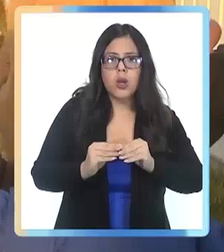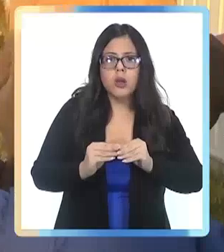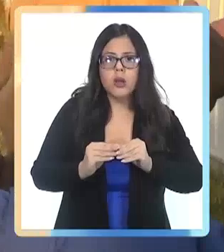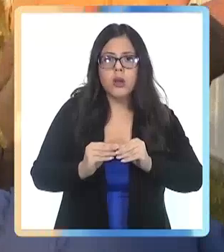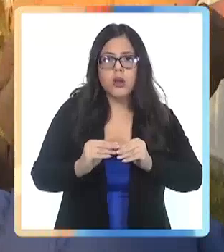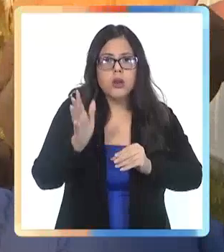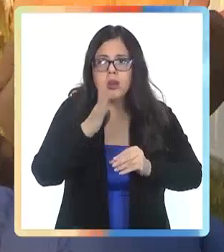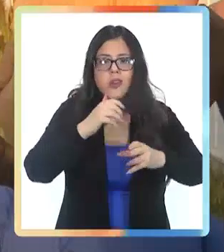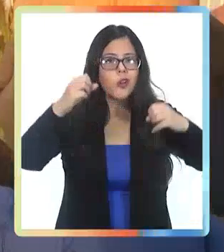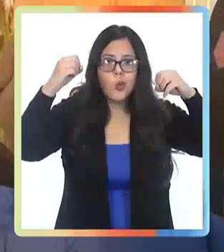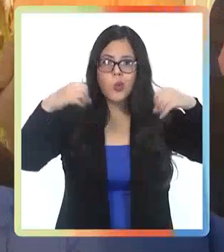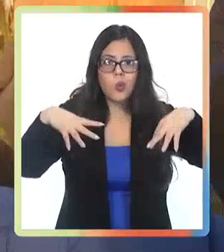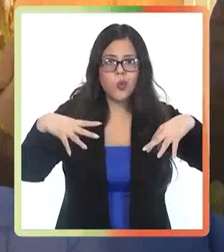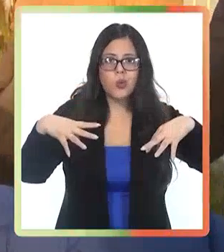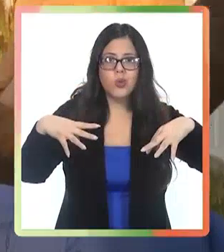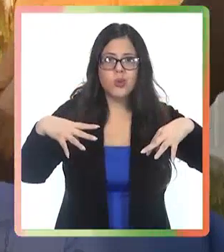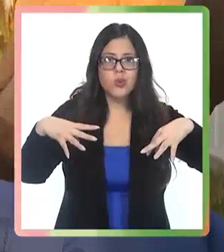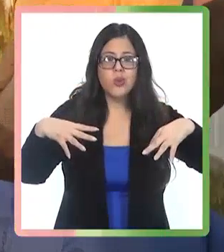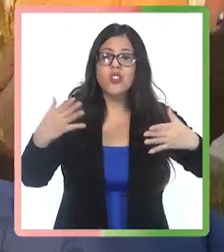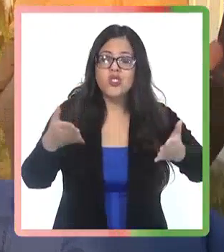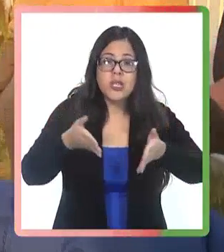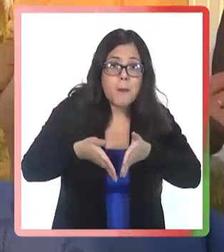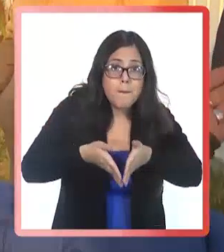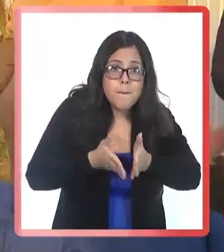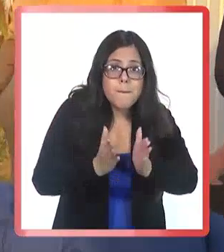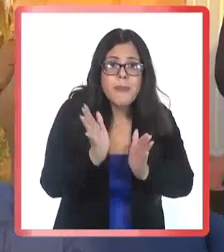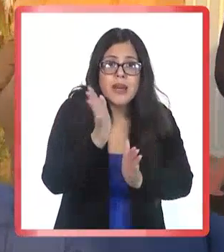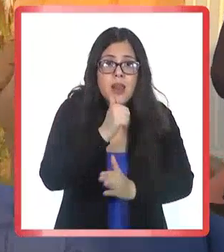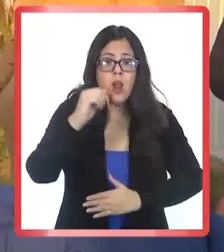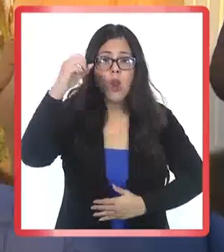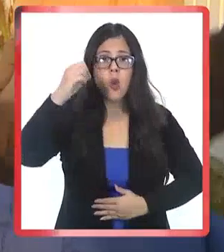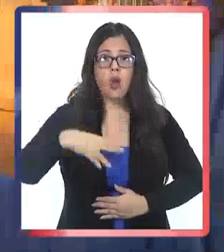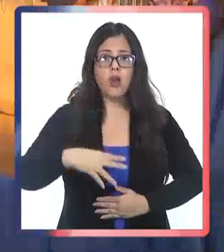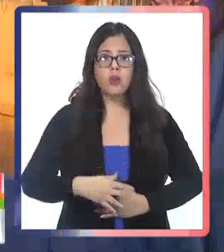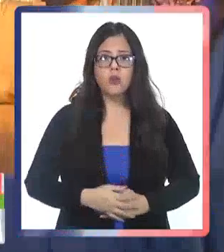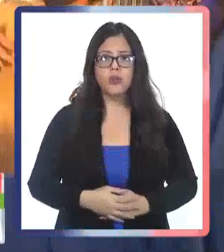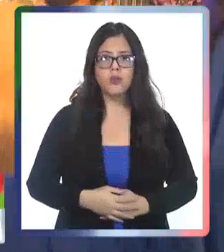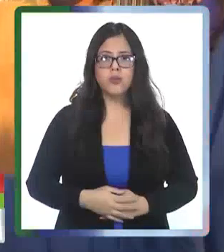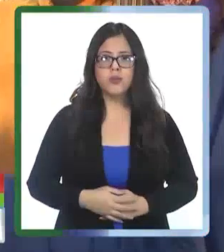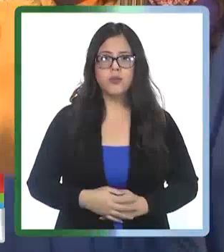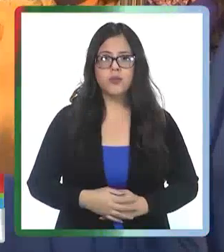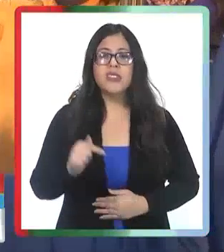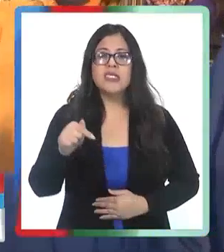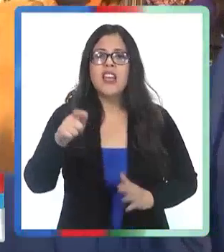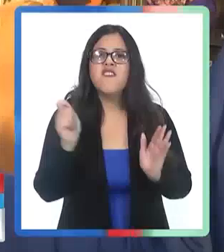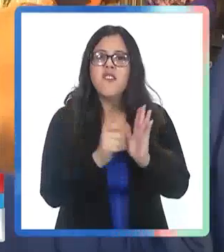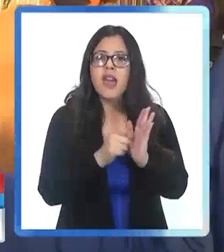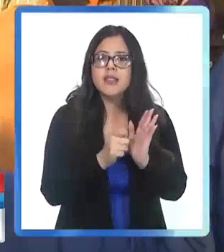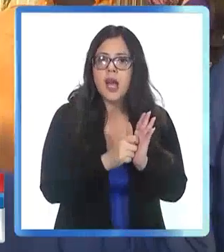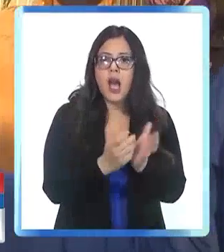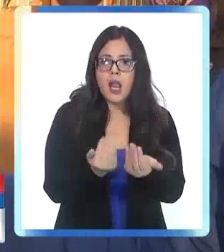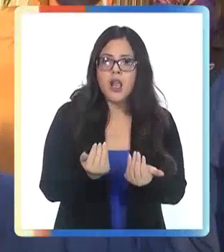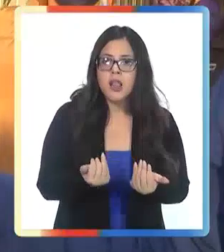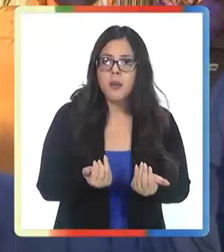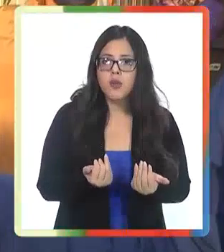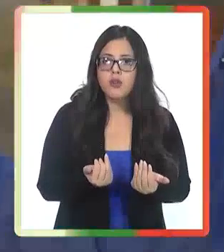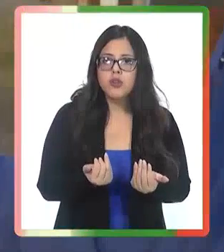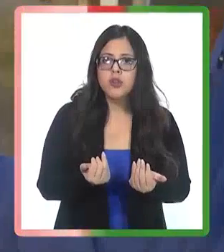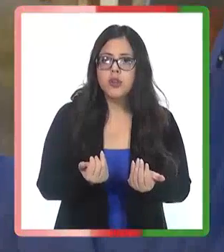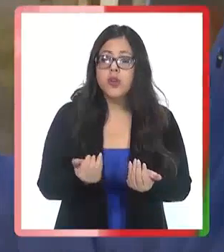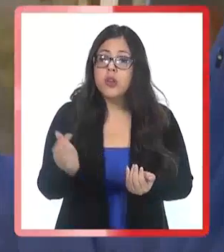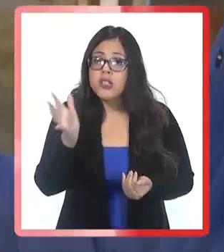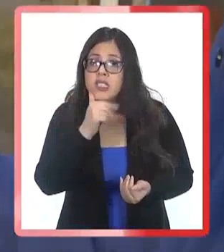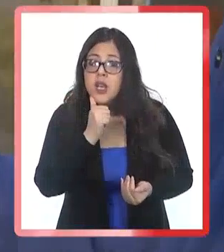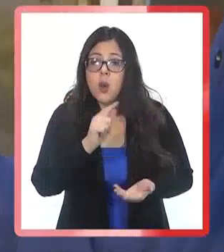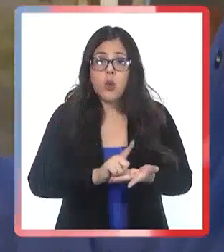oscuras, caminos sin iluminación, o sea, pasajes completos sin iluminación. Y fecha necesitamos. Si